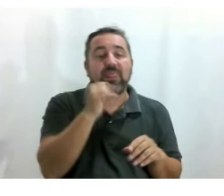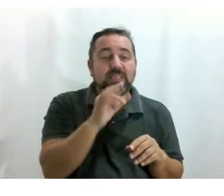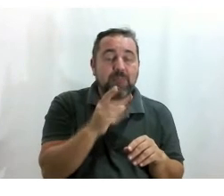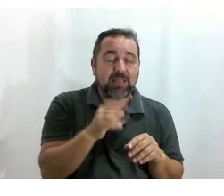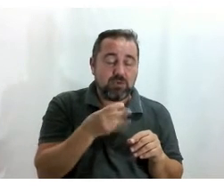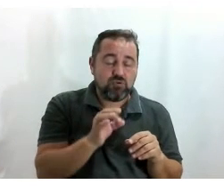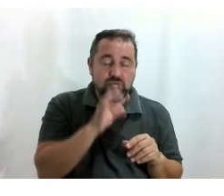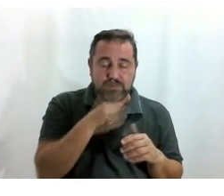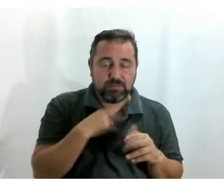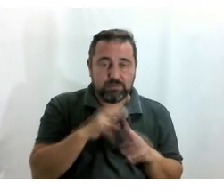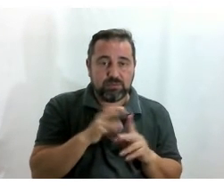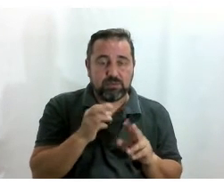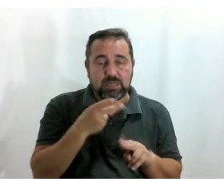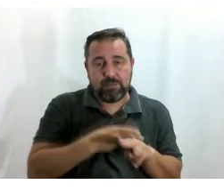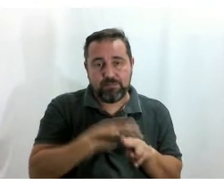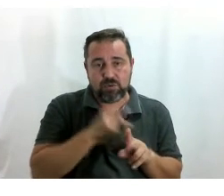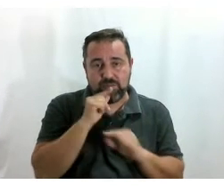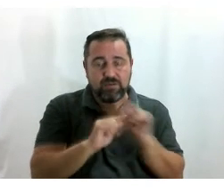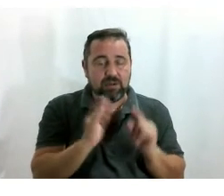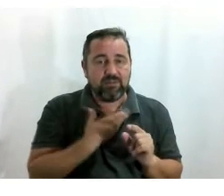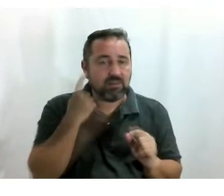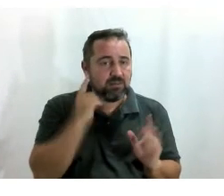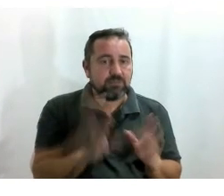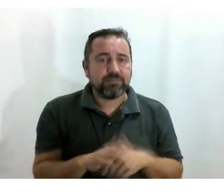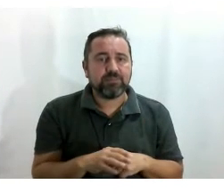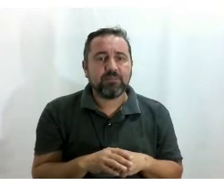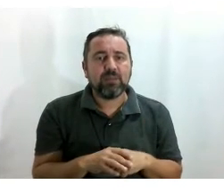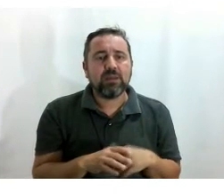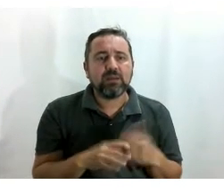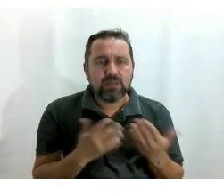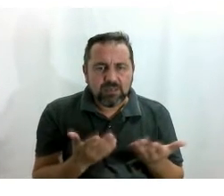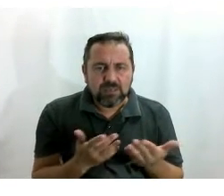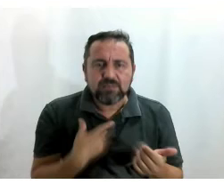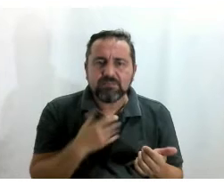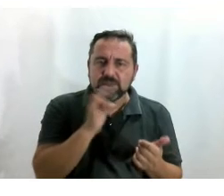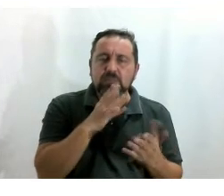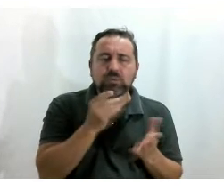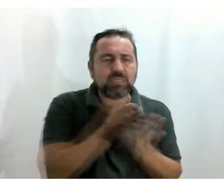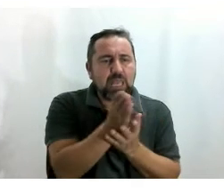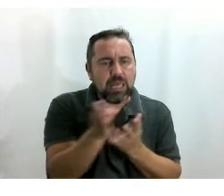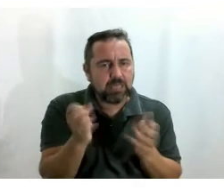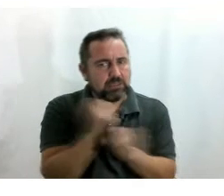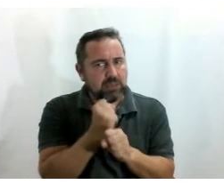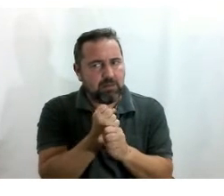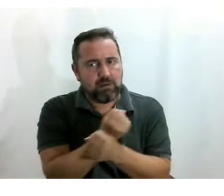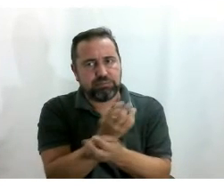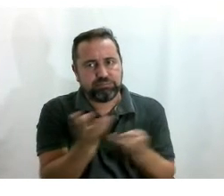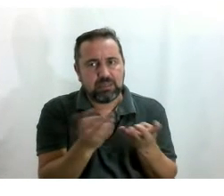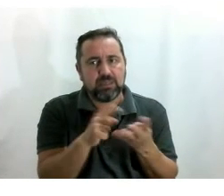en oncopediatría. Y bueno, yo creo que se trabaja en muchas líneas. También pues, se trabaja